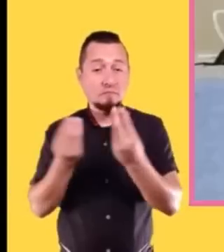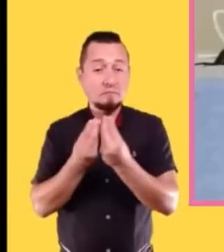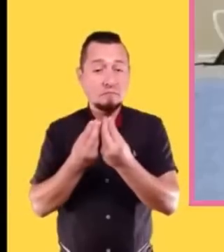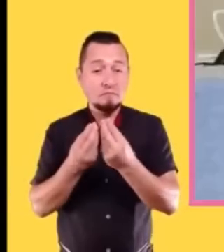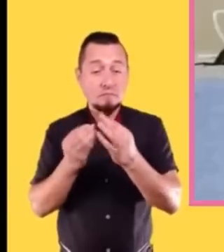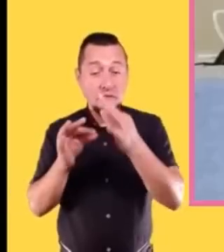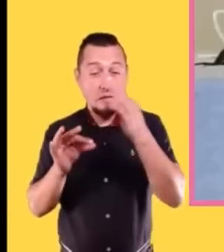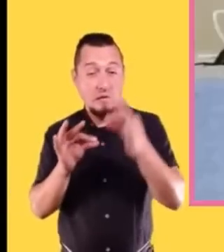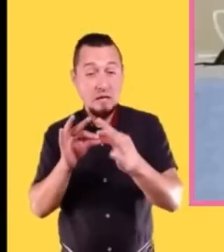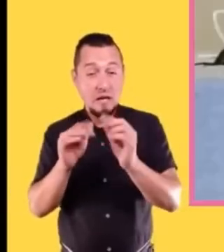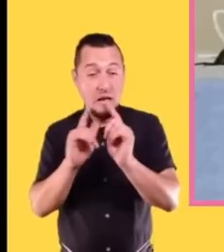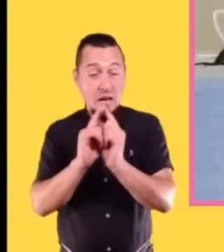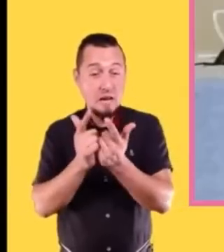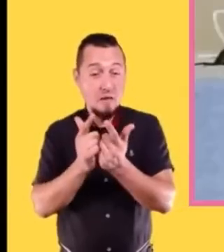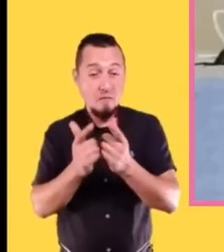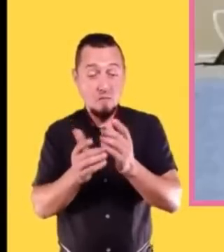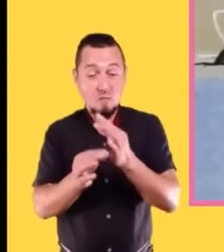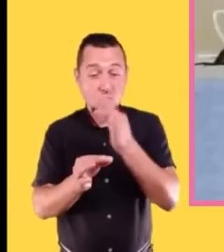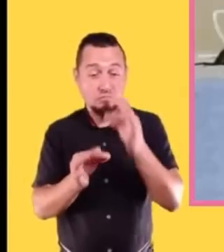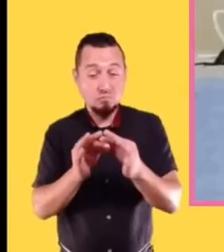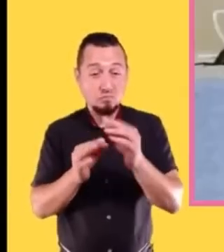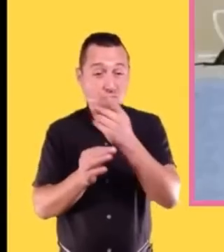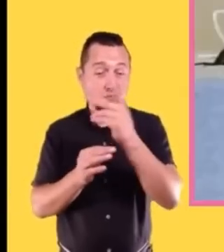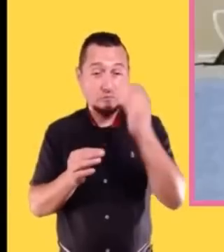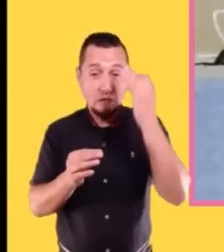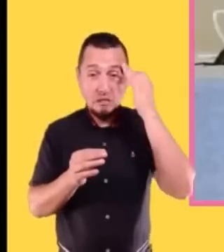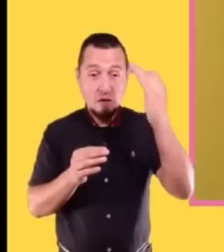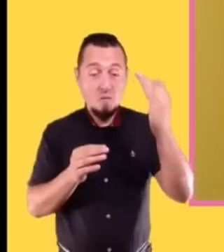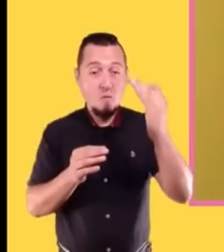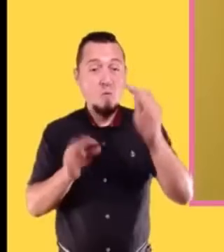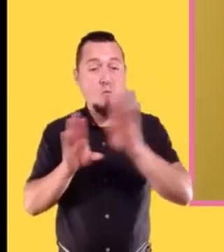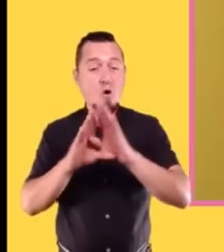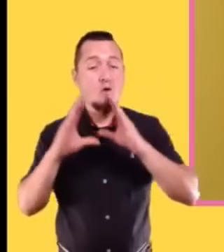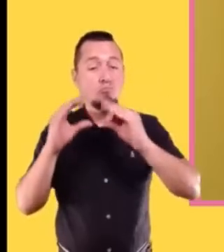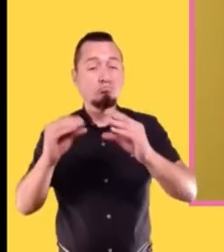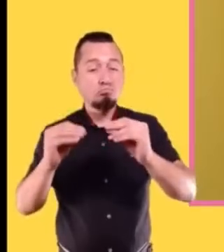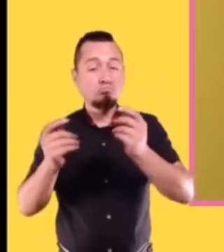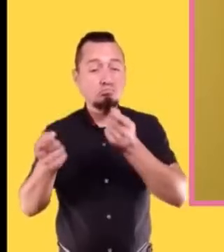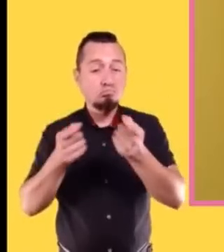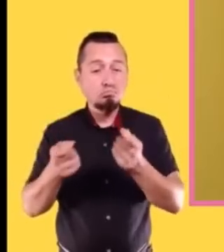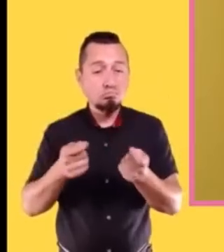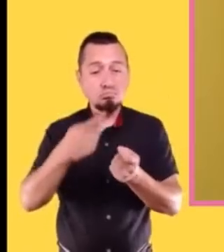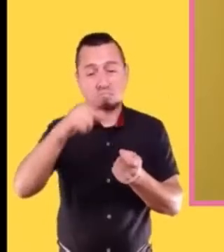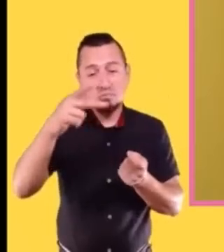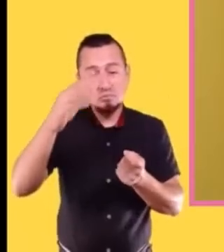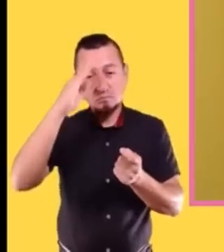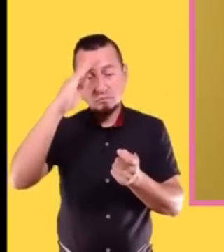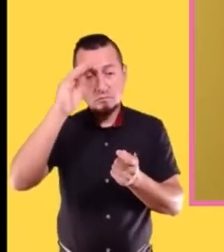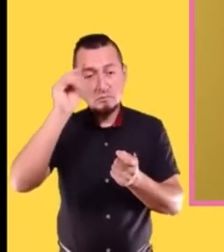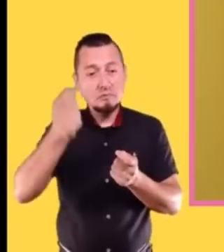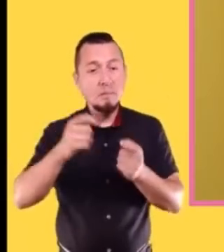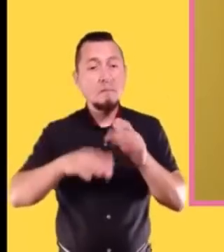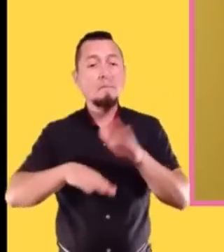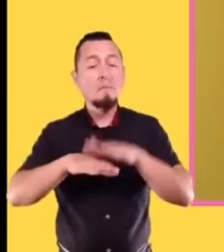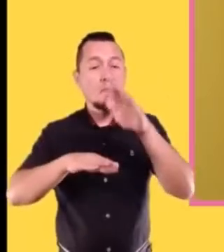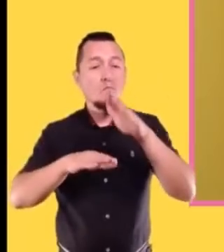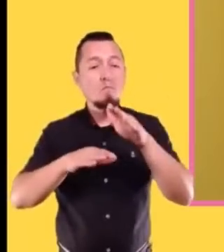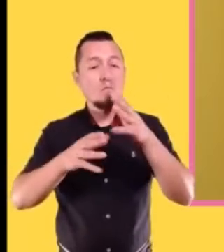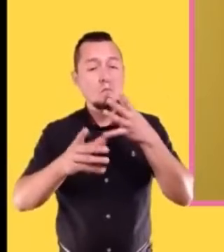ya de cada maestro en su autonomía de gestión y de cátedra, va definiendo qué tantos ejercicios hace en el libro y qué tanto